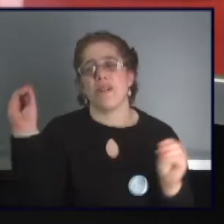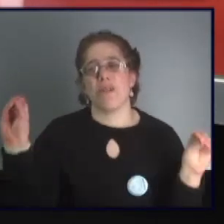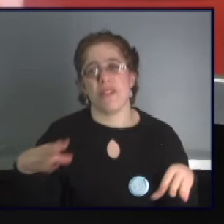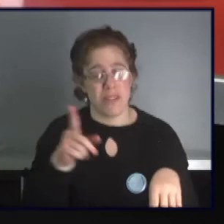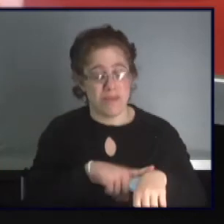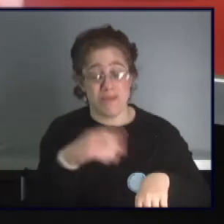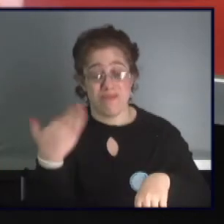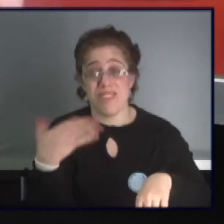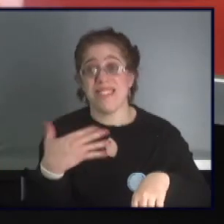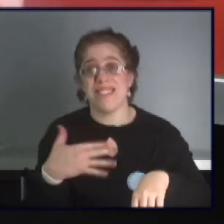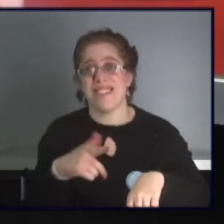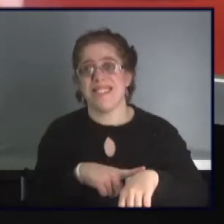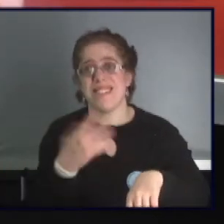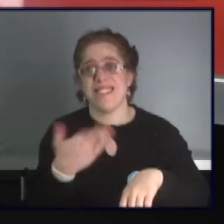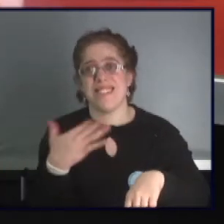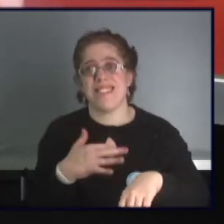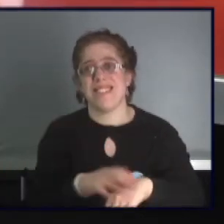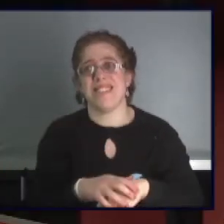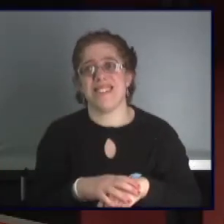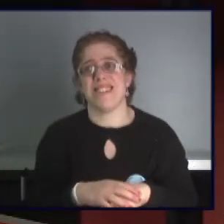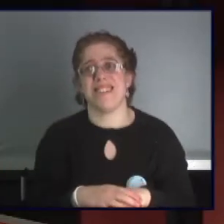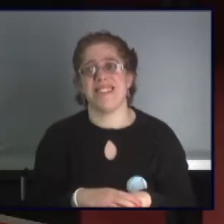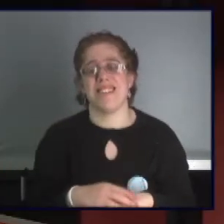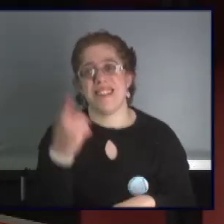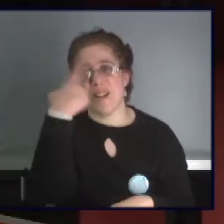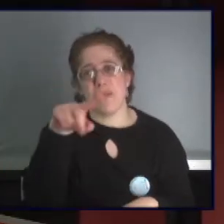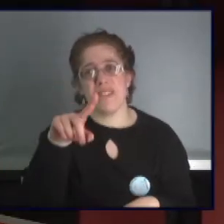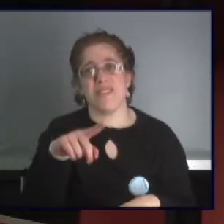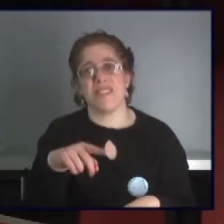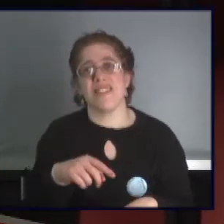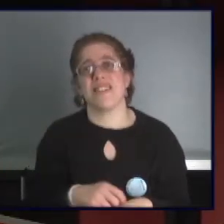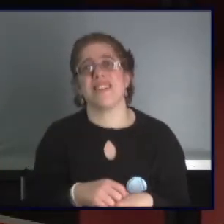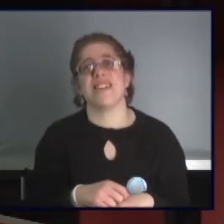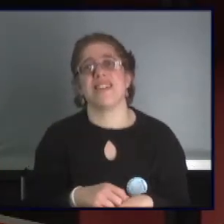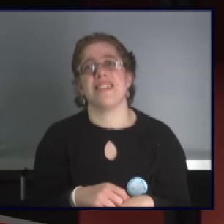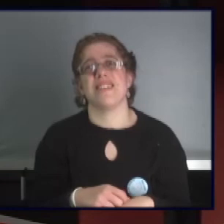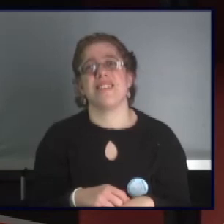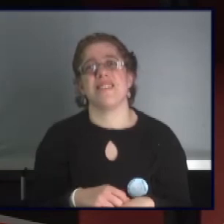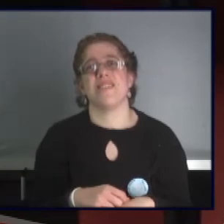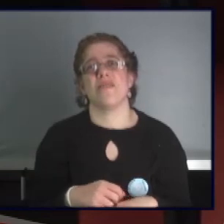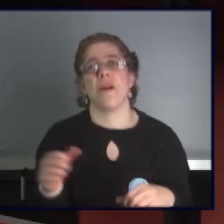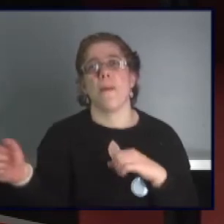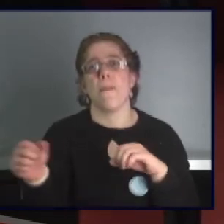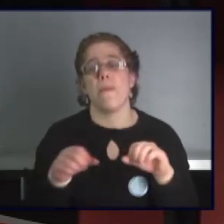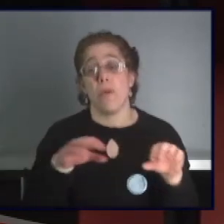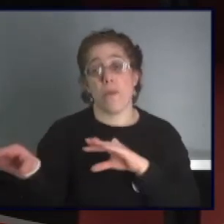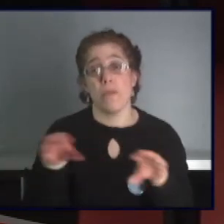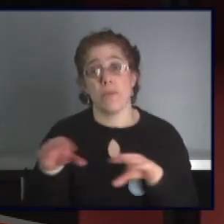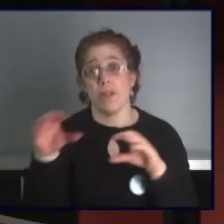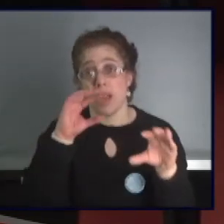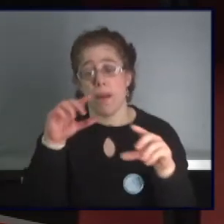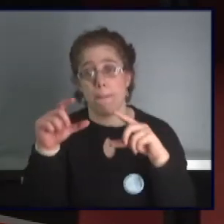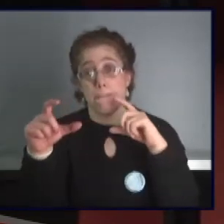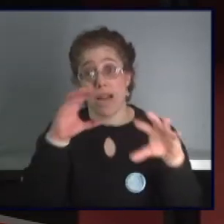camino rápido el reloj desembocamos en el último segmento que se trata de un ping pong de conceptos de